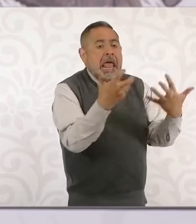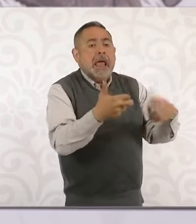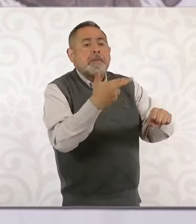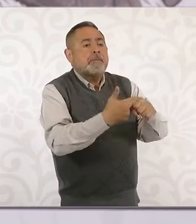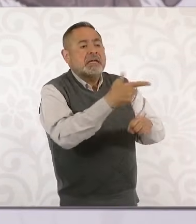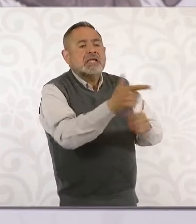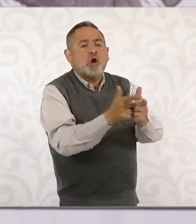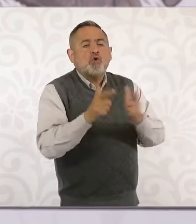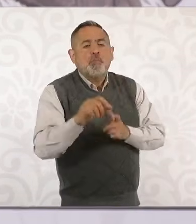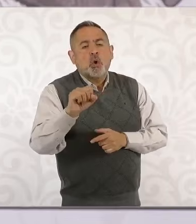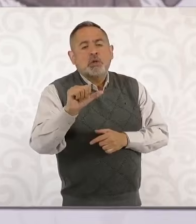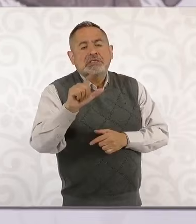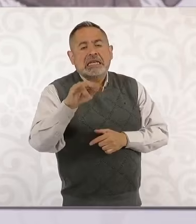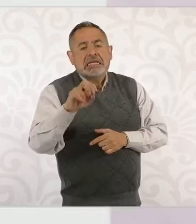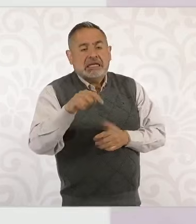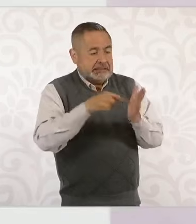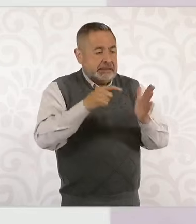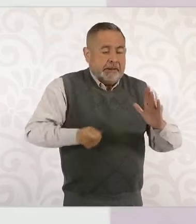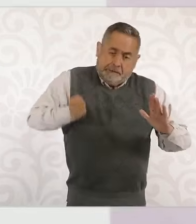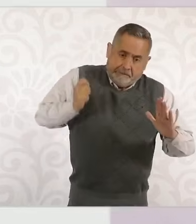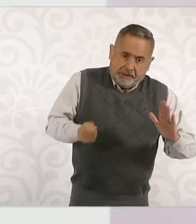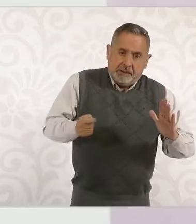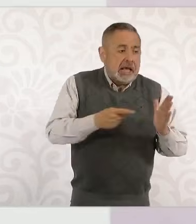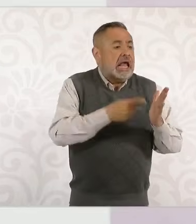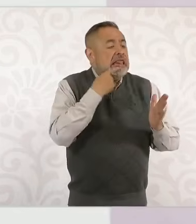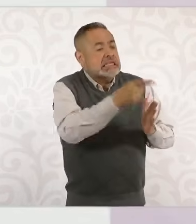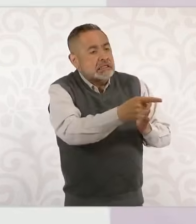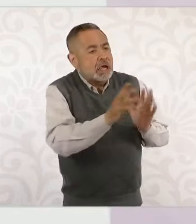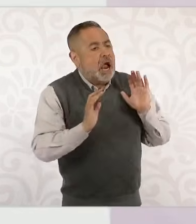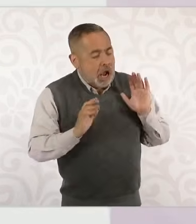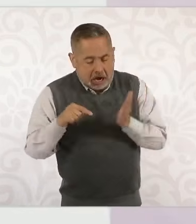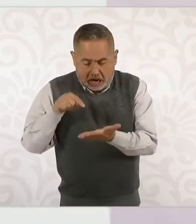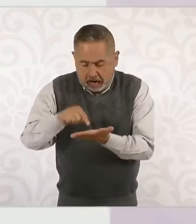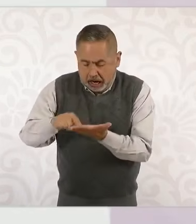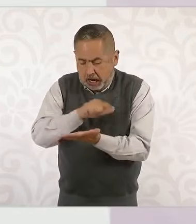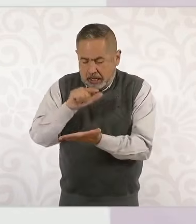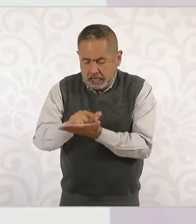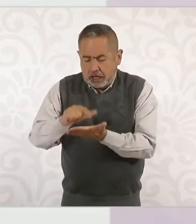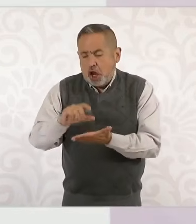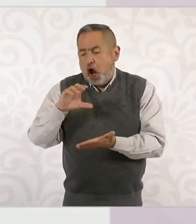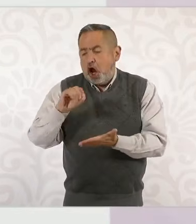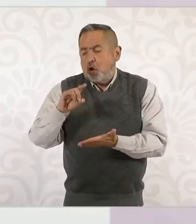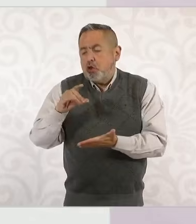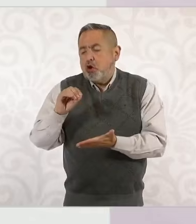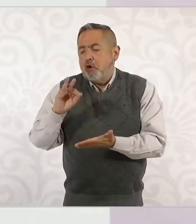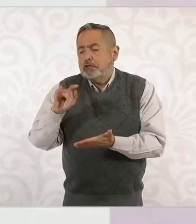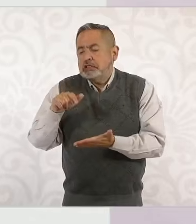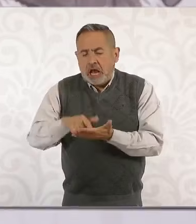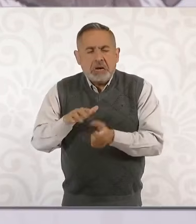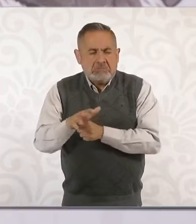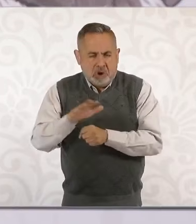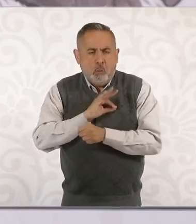Salinas, se establece que pueden tener los beneficios que establece el Código Fiscal.